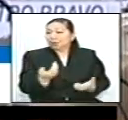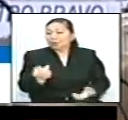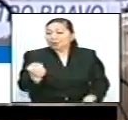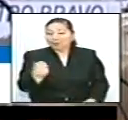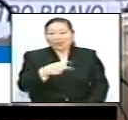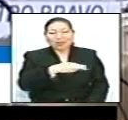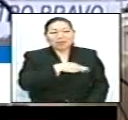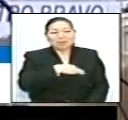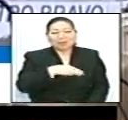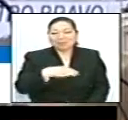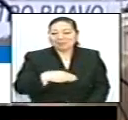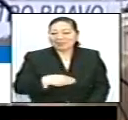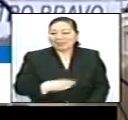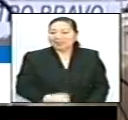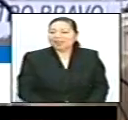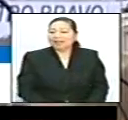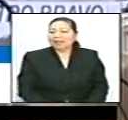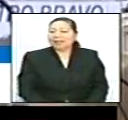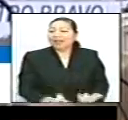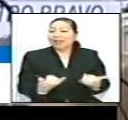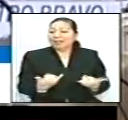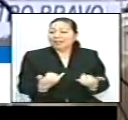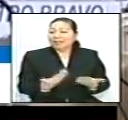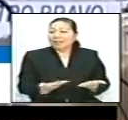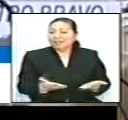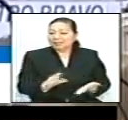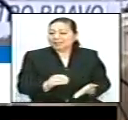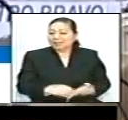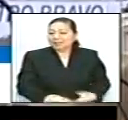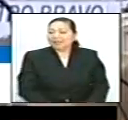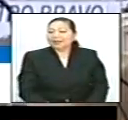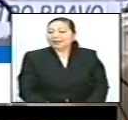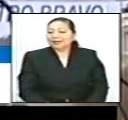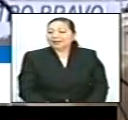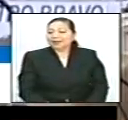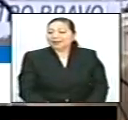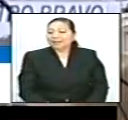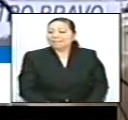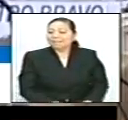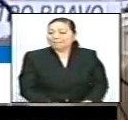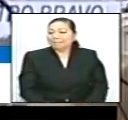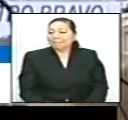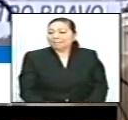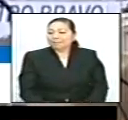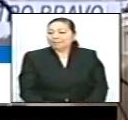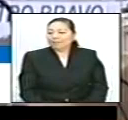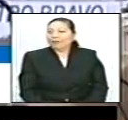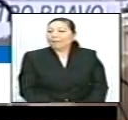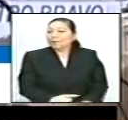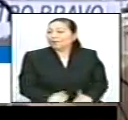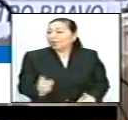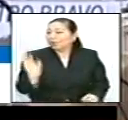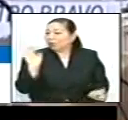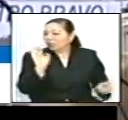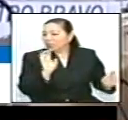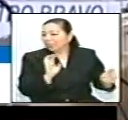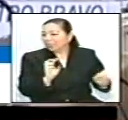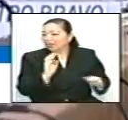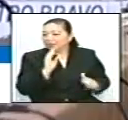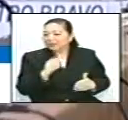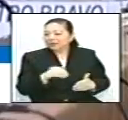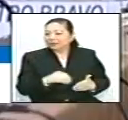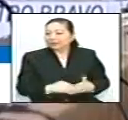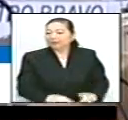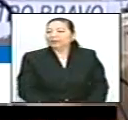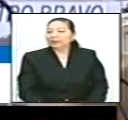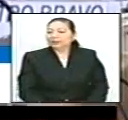ministro de este aspecto me parece que es muy importante. Sin duda, cuando usted dice estamos bien pero